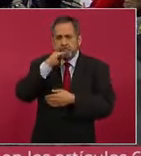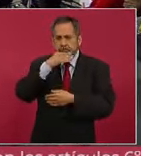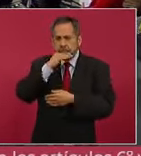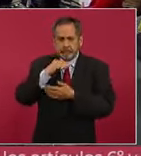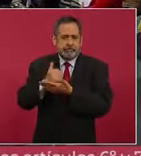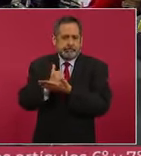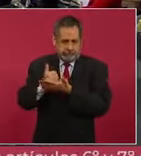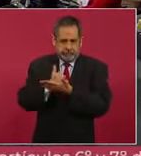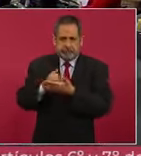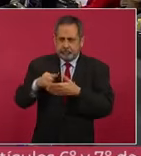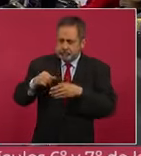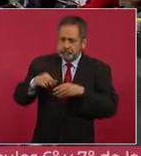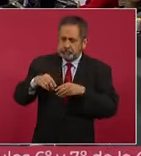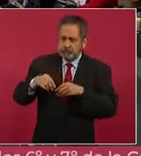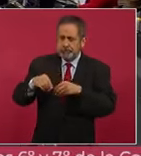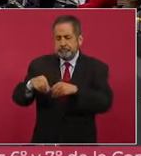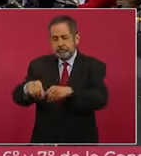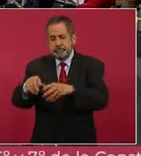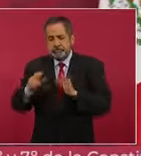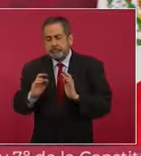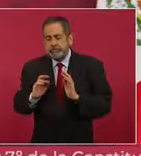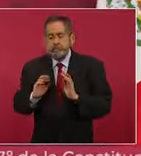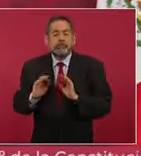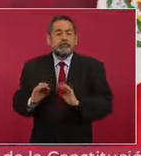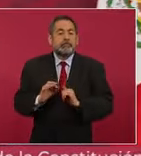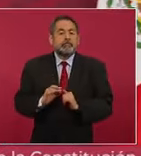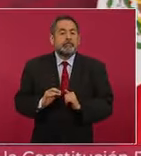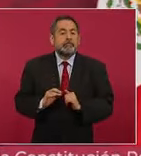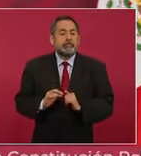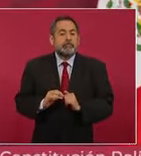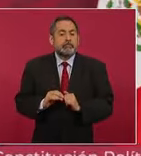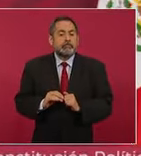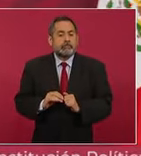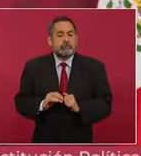¿sí? Para la